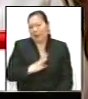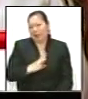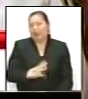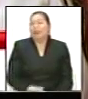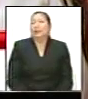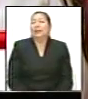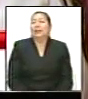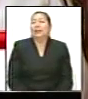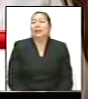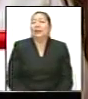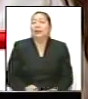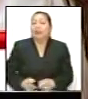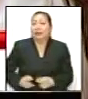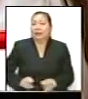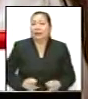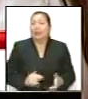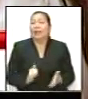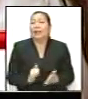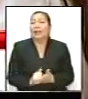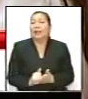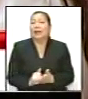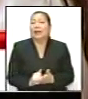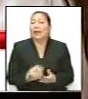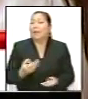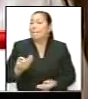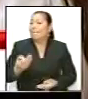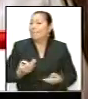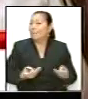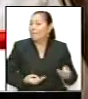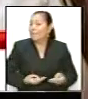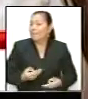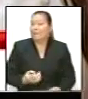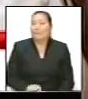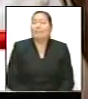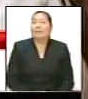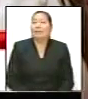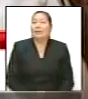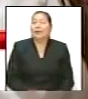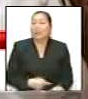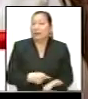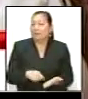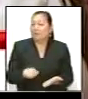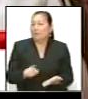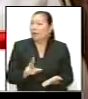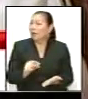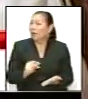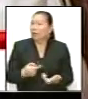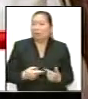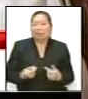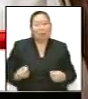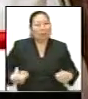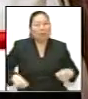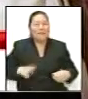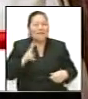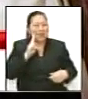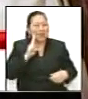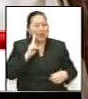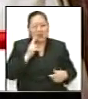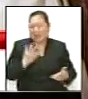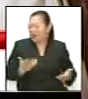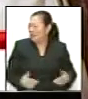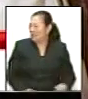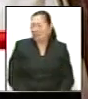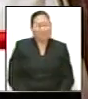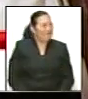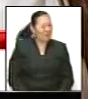se hagan las defensas ribereñas, que el presupuesto que envíe el Ejecutivo no se lo tiren unos sinvergüenzas, pues,